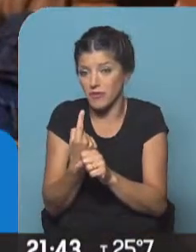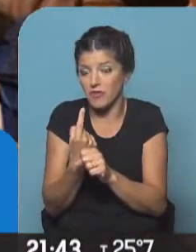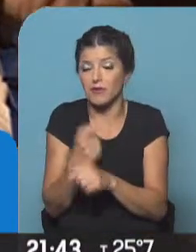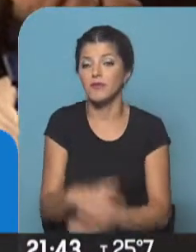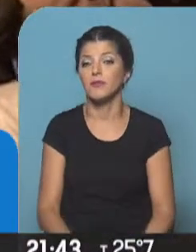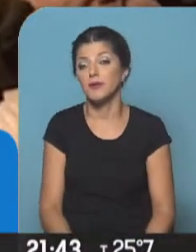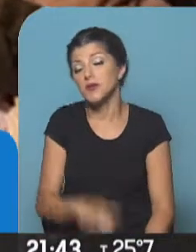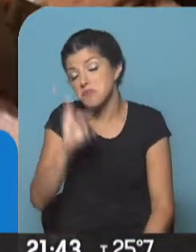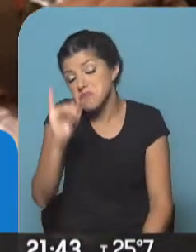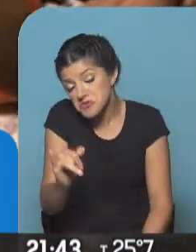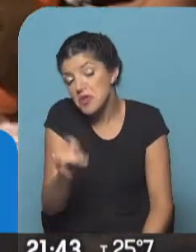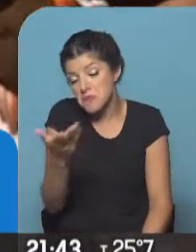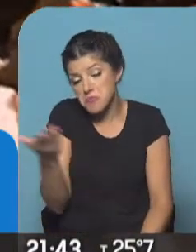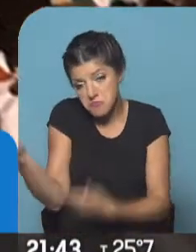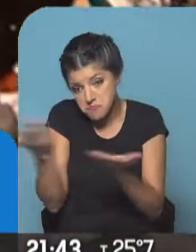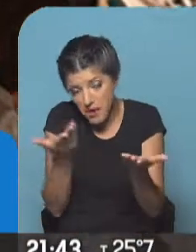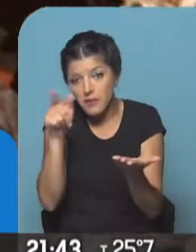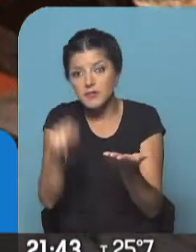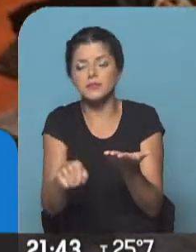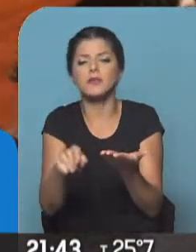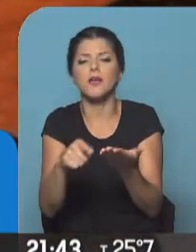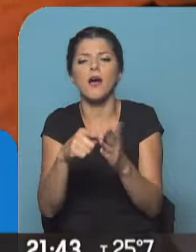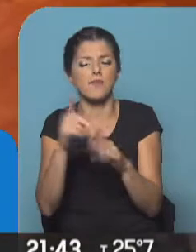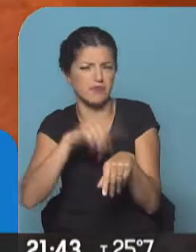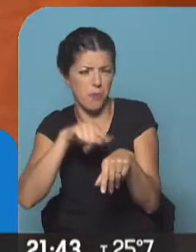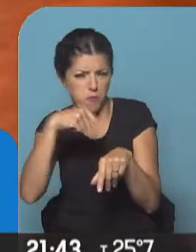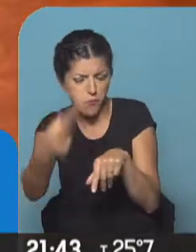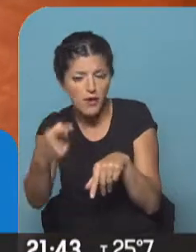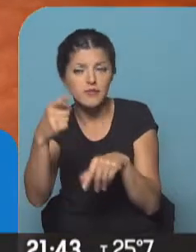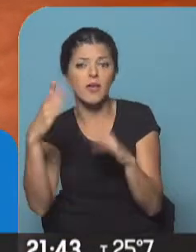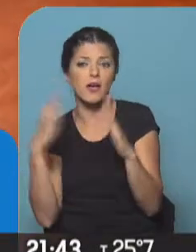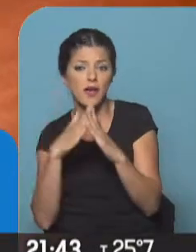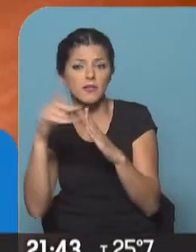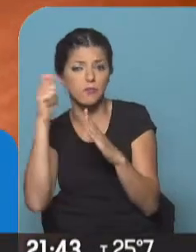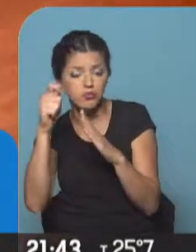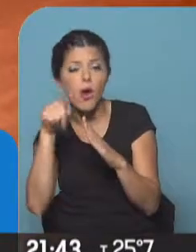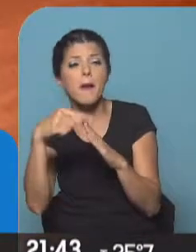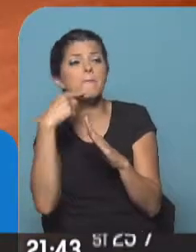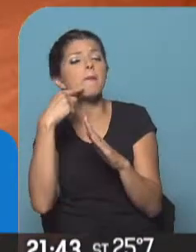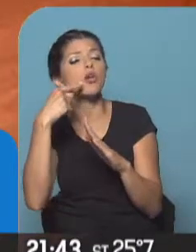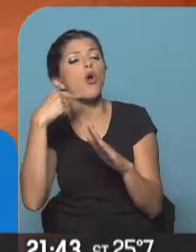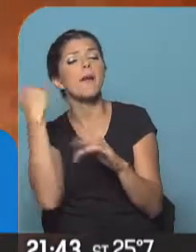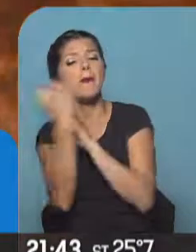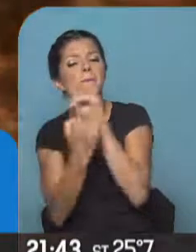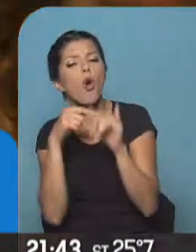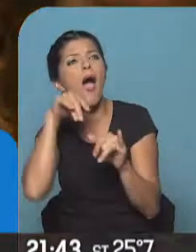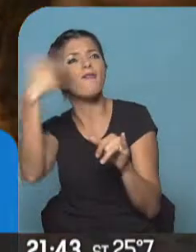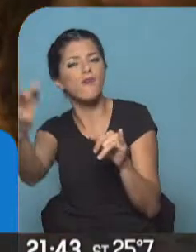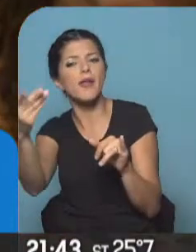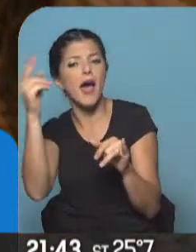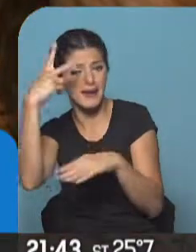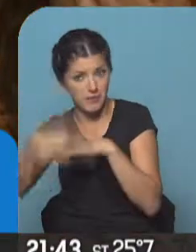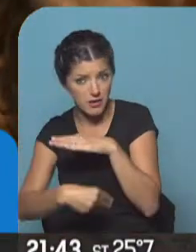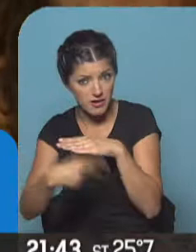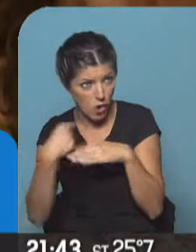que pasara, al ratito estaba en la puerta de mi casa, me toca timbre, lo hice entrar, me dice, uy, tengo el remis afuera, le digo que me espere, sí, dale.